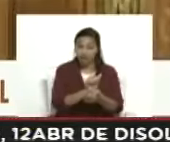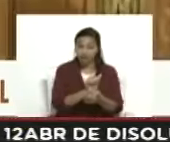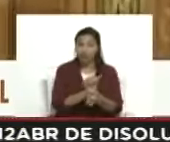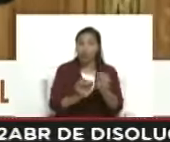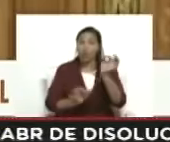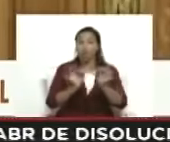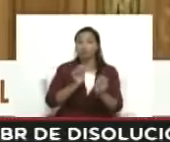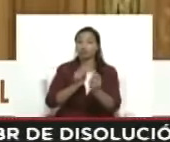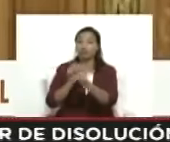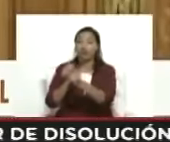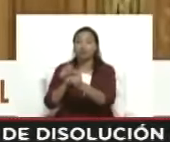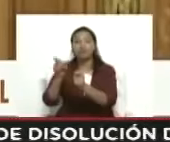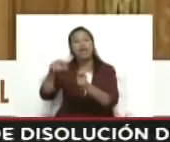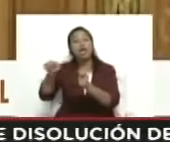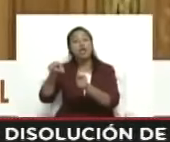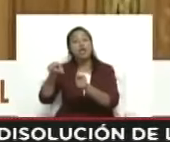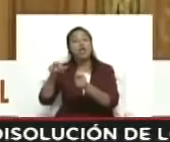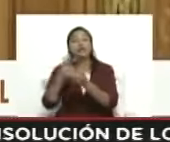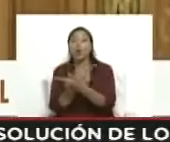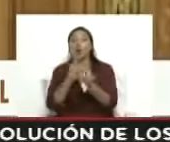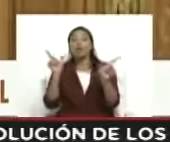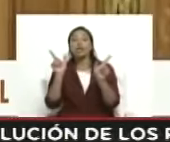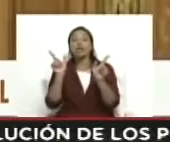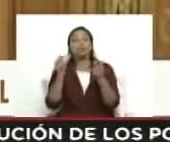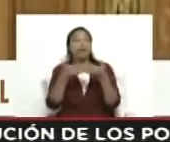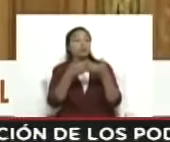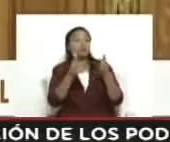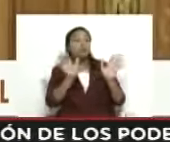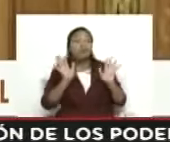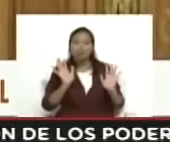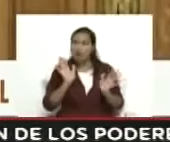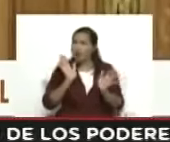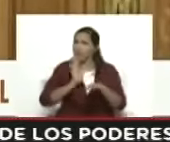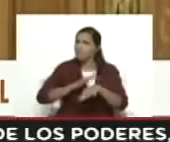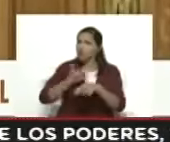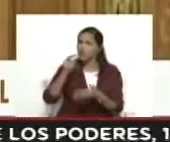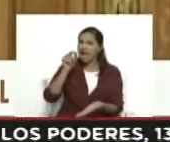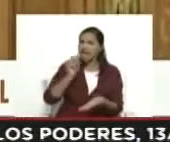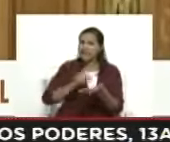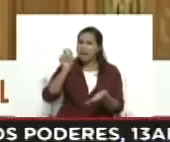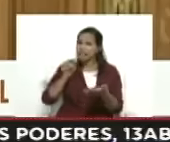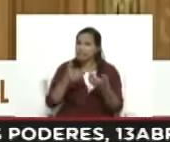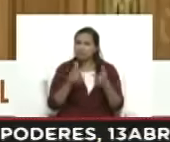Los liberaron. ¿Por qué los liberaron tan rápido?